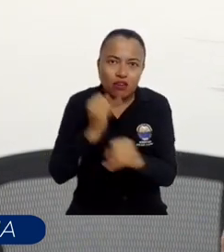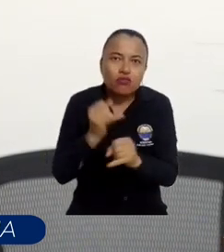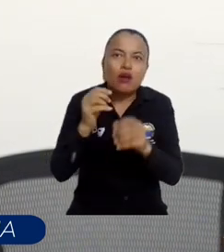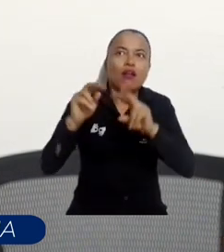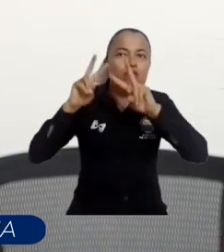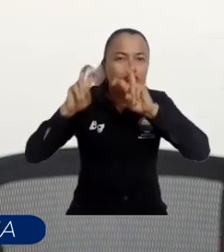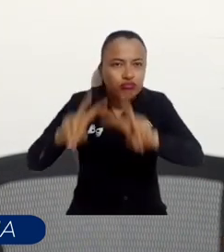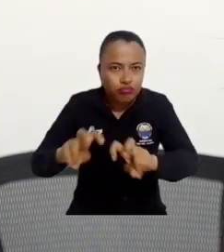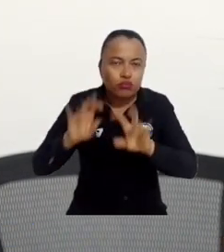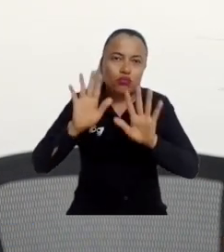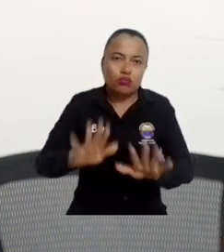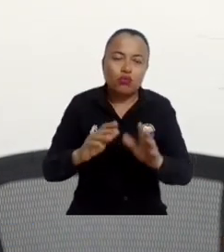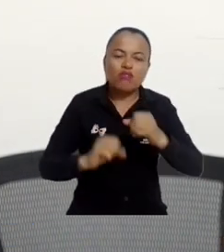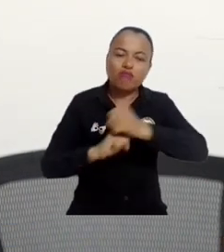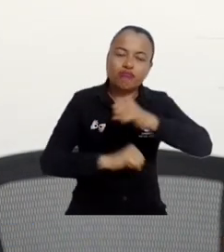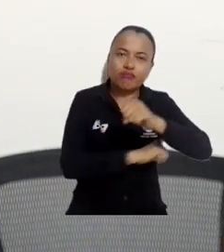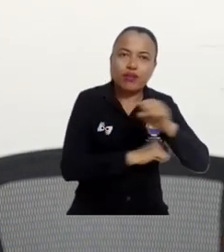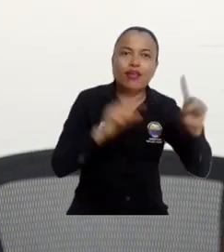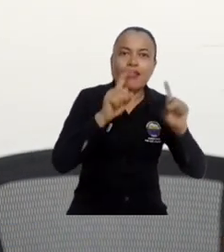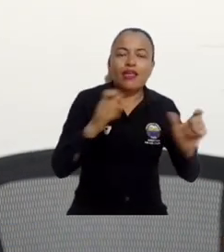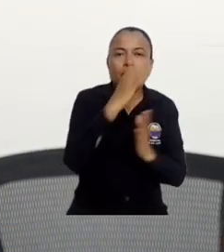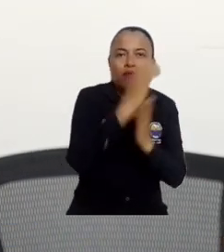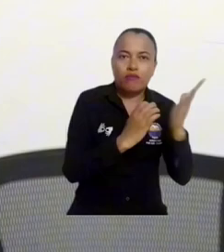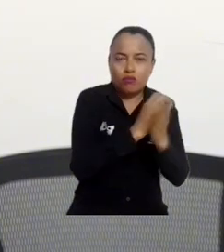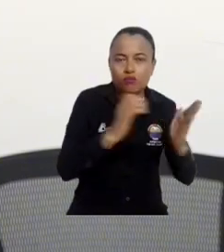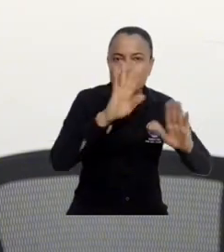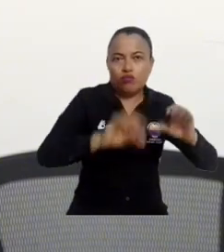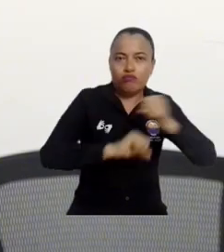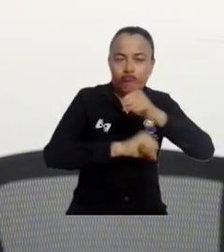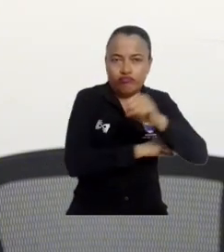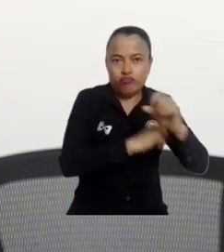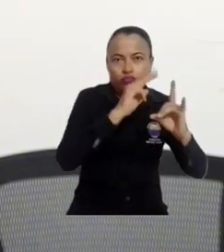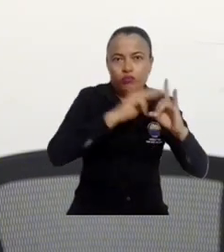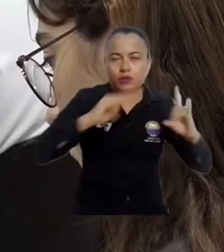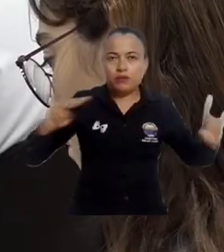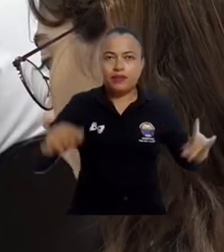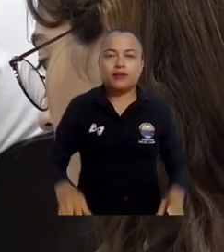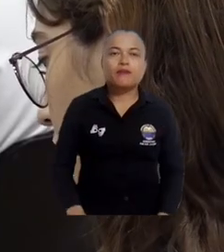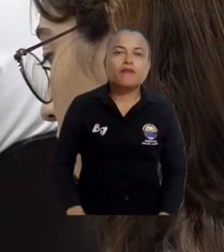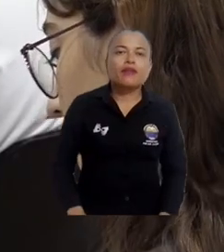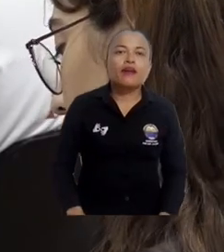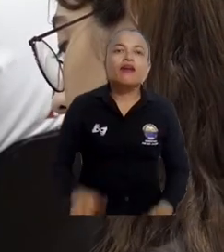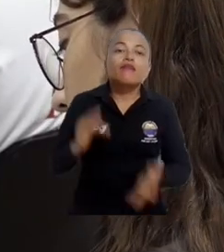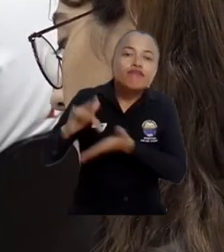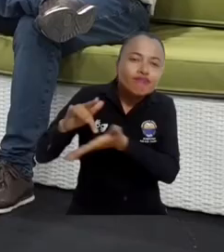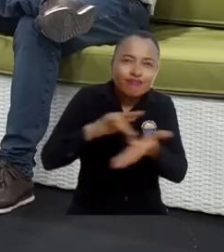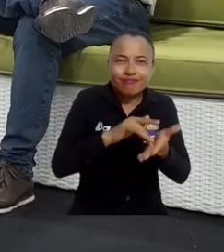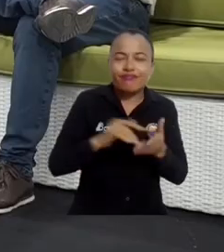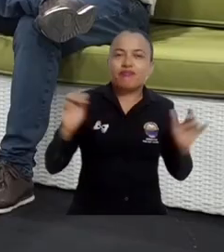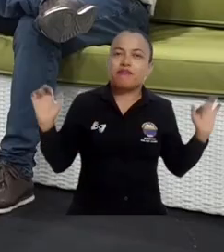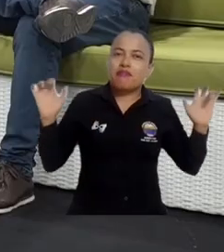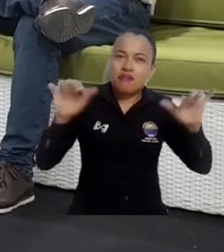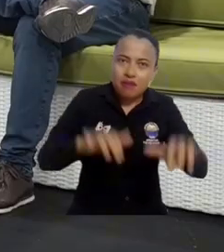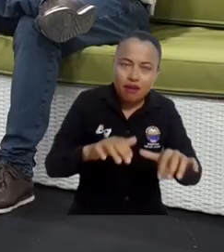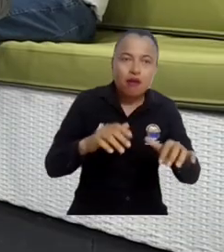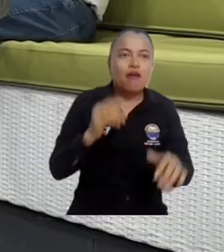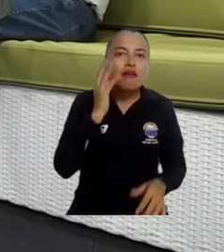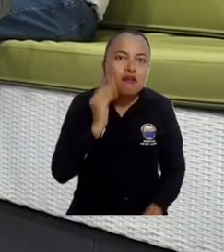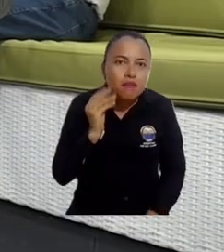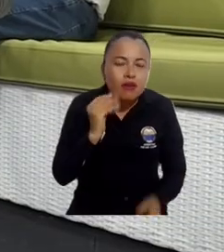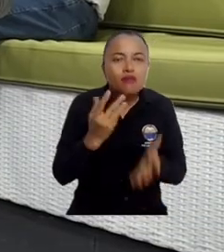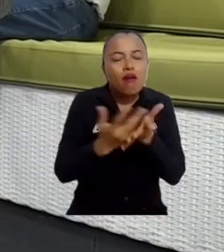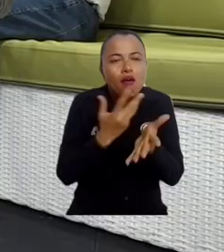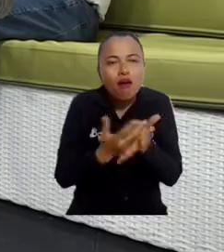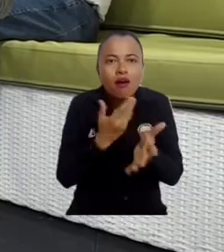seguir fortaleciendo el tema de internacionalización del currículo en la Universidad del Magdalena. Los asistentes al evento pudieron conocer la